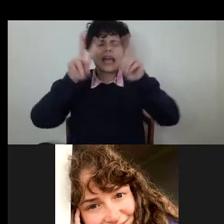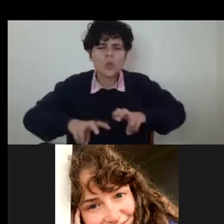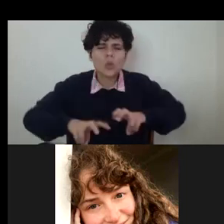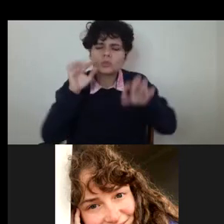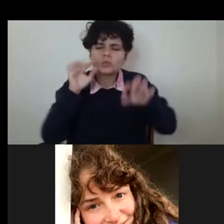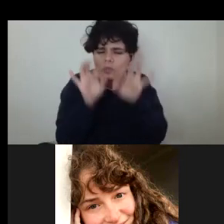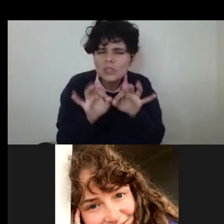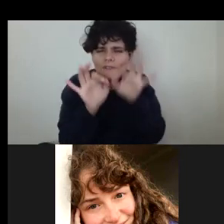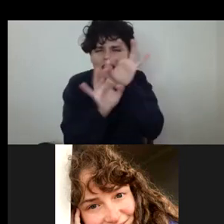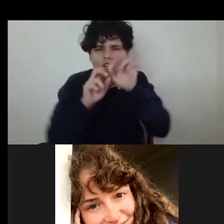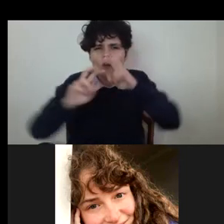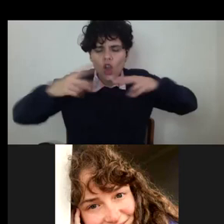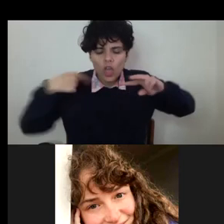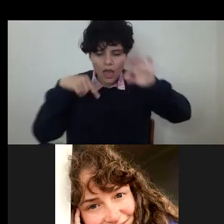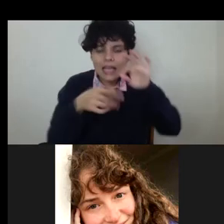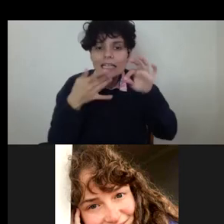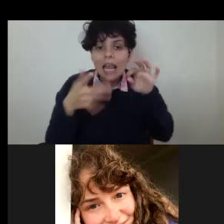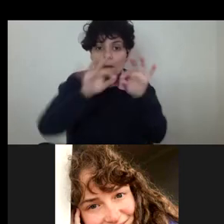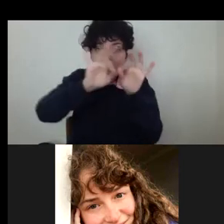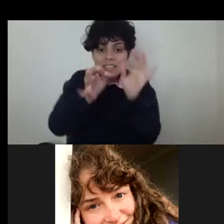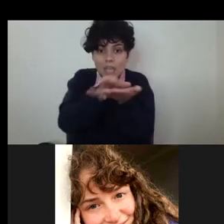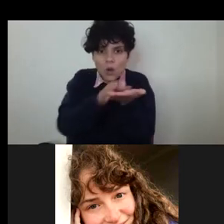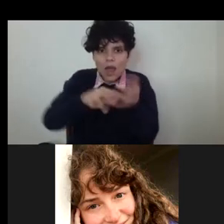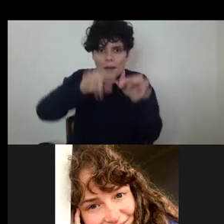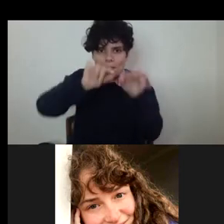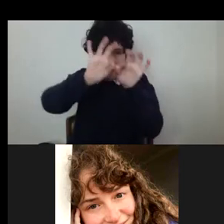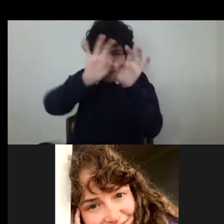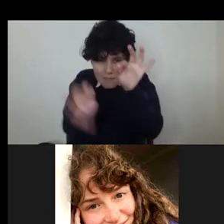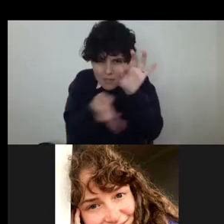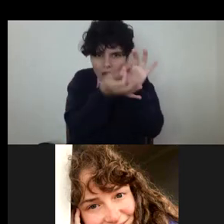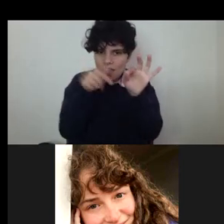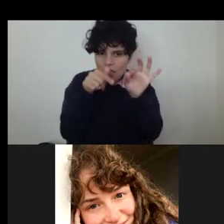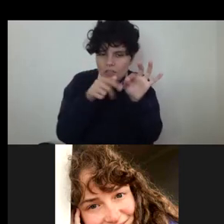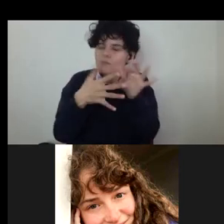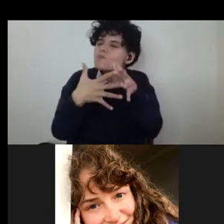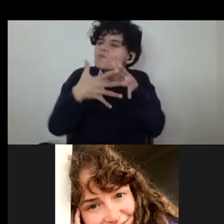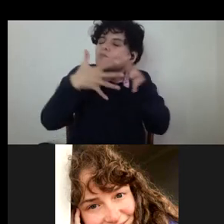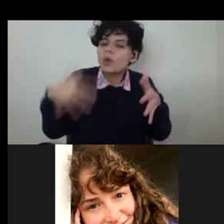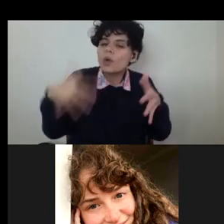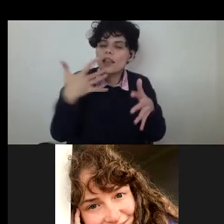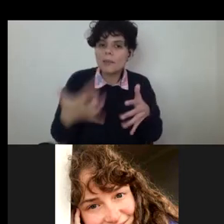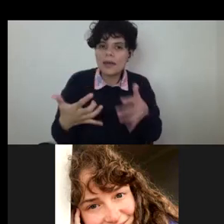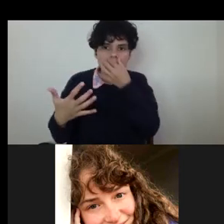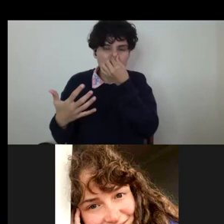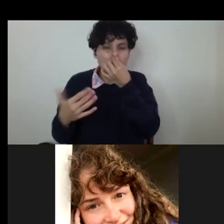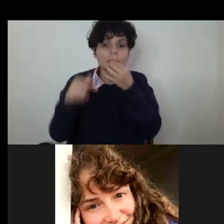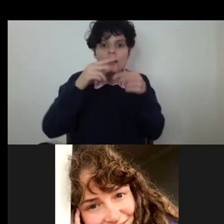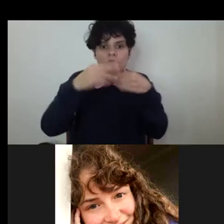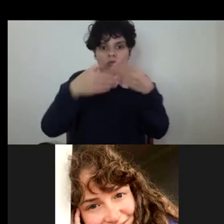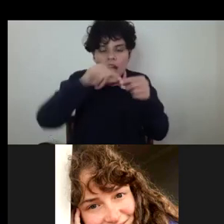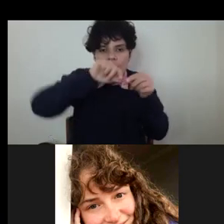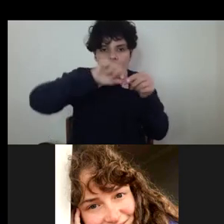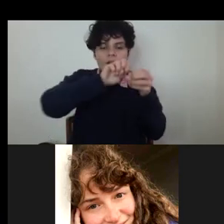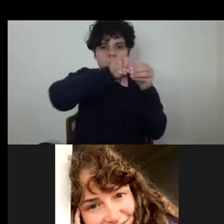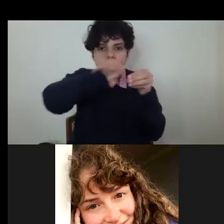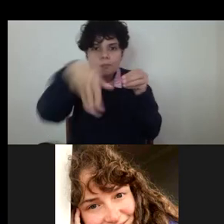fluidez de la membrana es esencial para los cambios conformacionales que tiene que hacer una bomba que hace transporte activo para mover